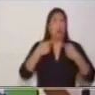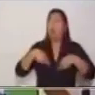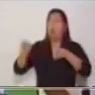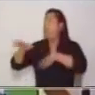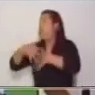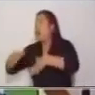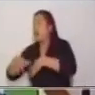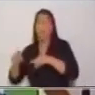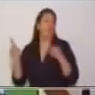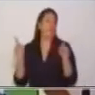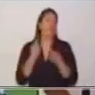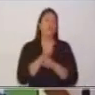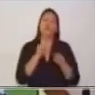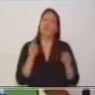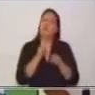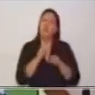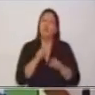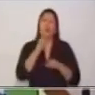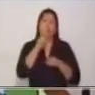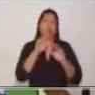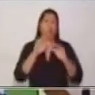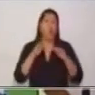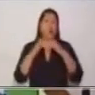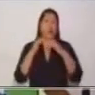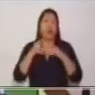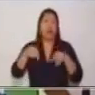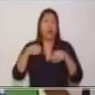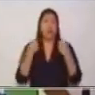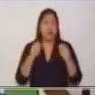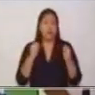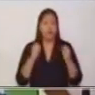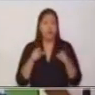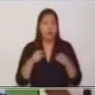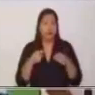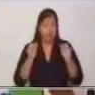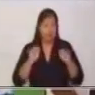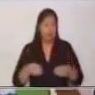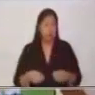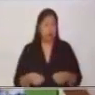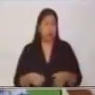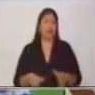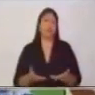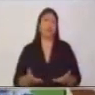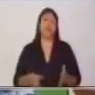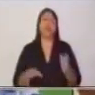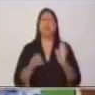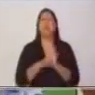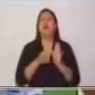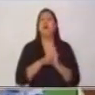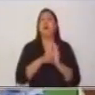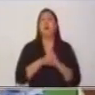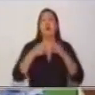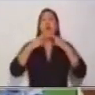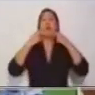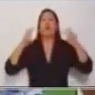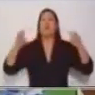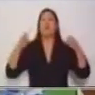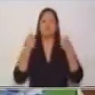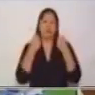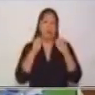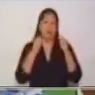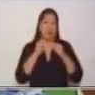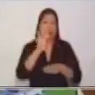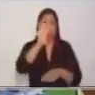que suceda en tu casa, cualquier suceso que esté en tu casa. Y la noticia la vamos a estructurar en 4 partes. Primero